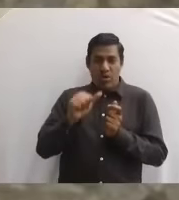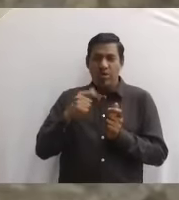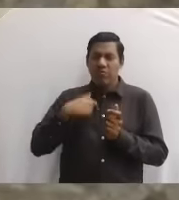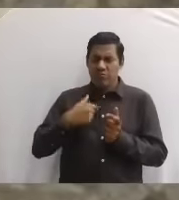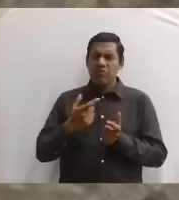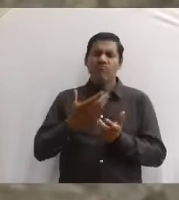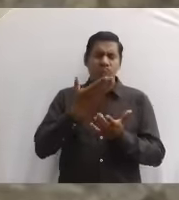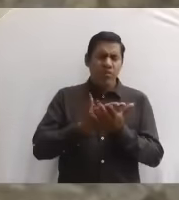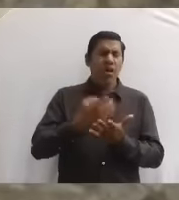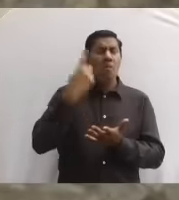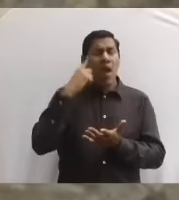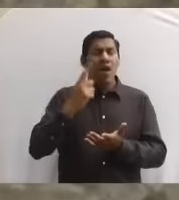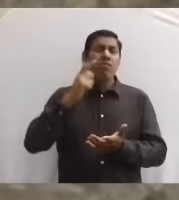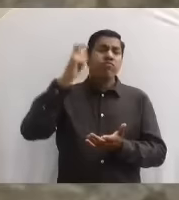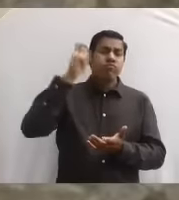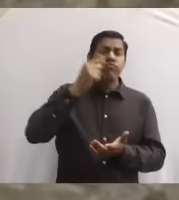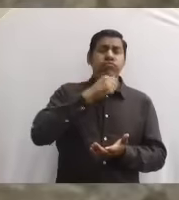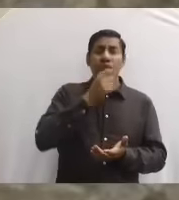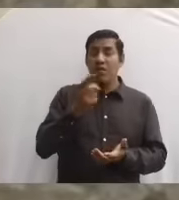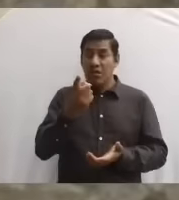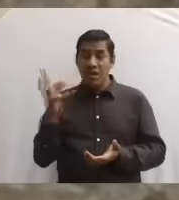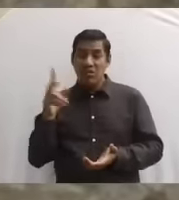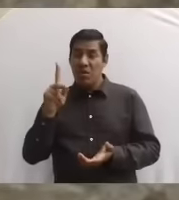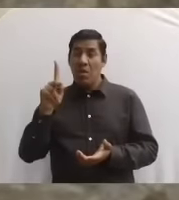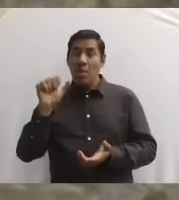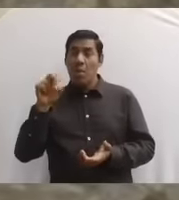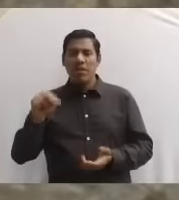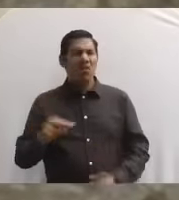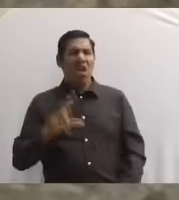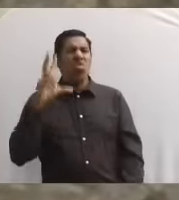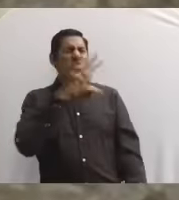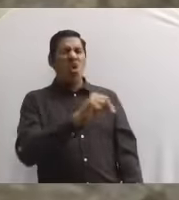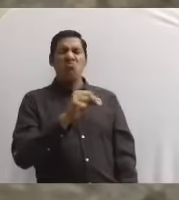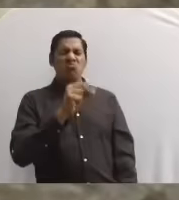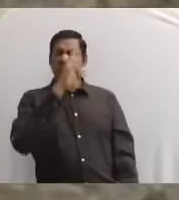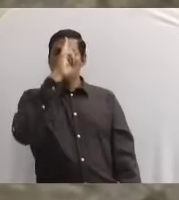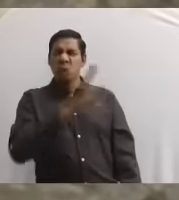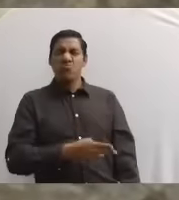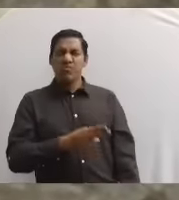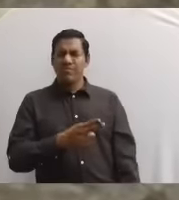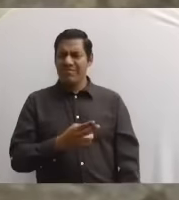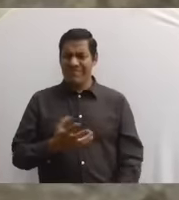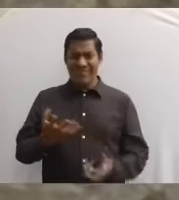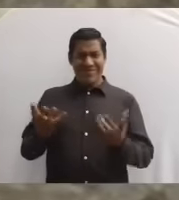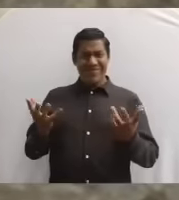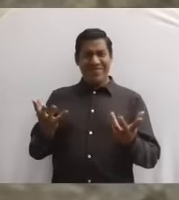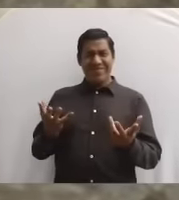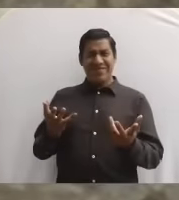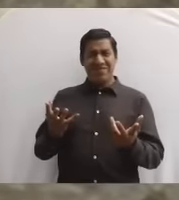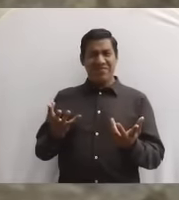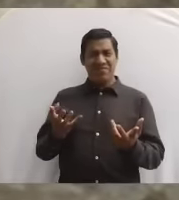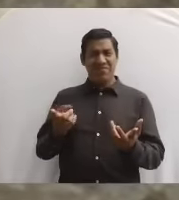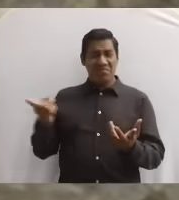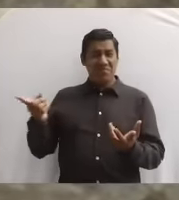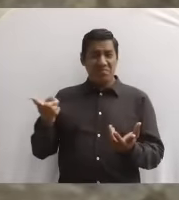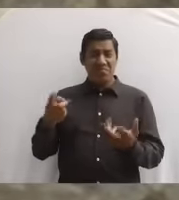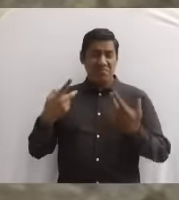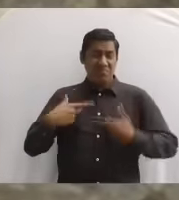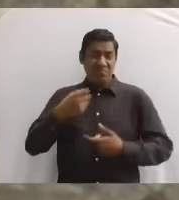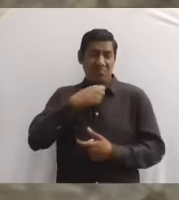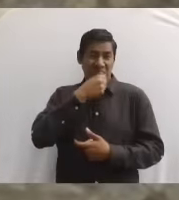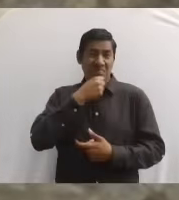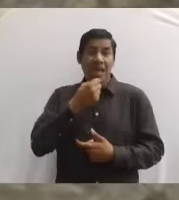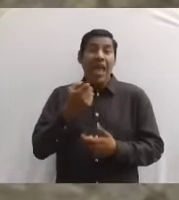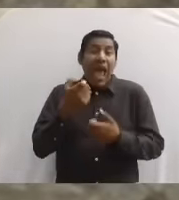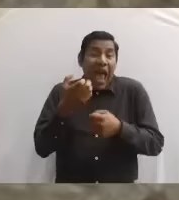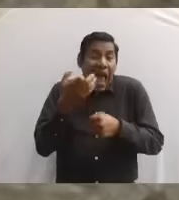nuestros, aquí está Julieta de testigo, que los del PAN votaron en contra de la pensión universal a los adultos mayores. Ah, pero